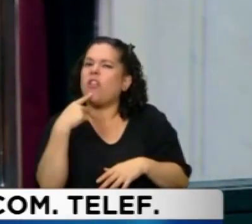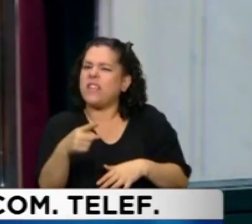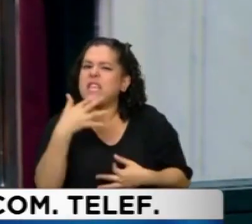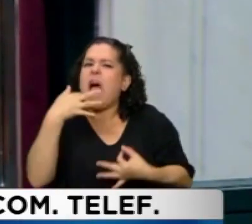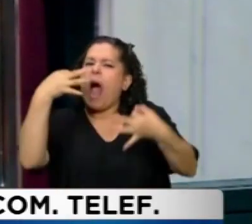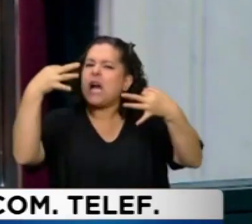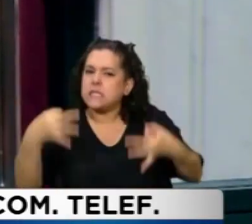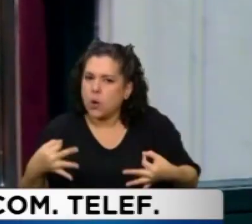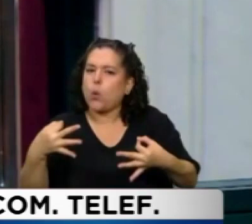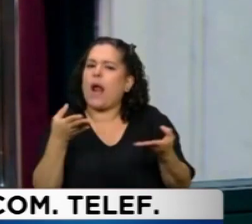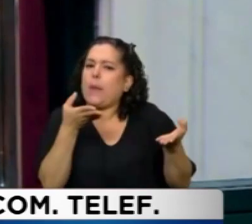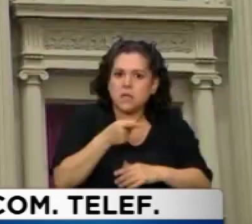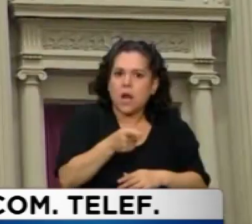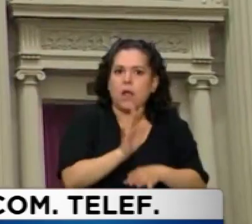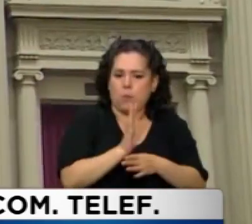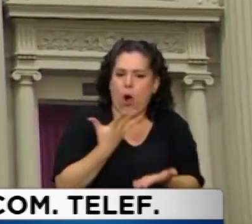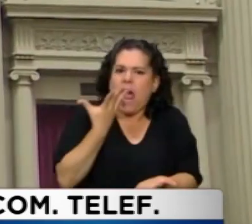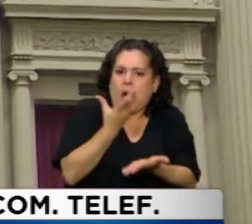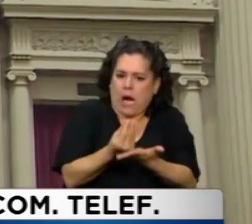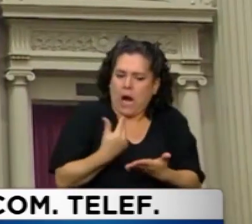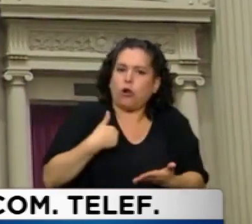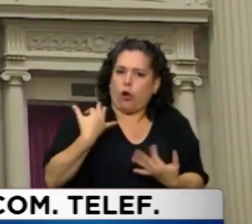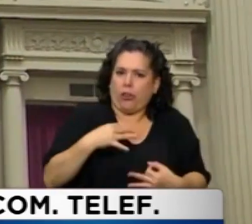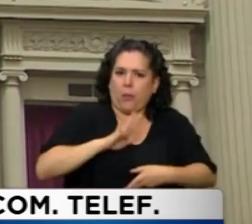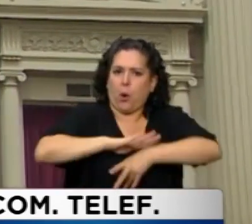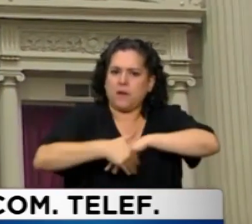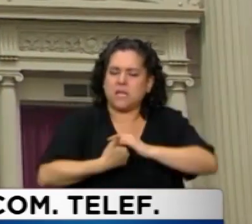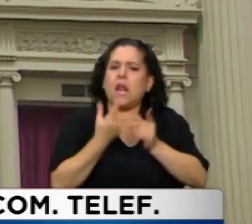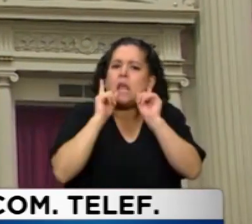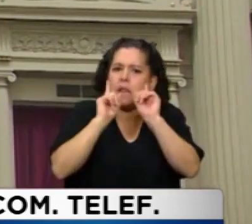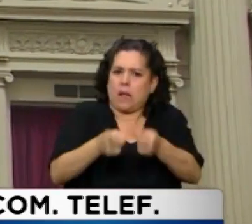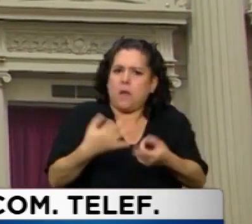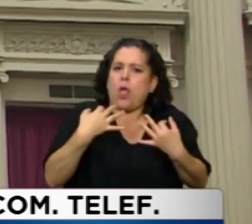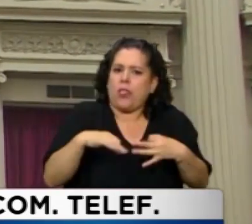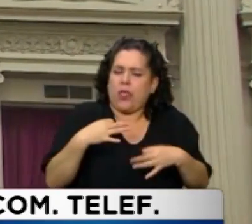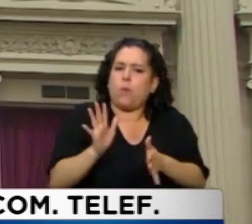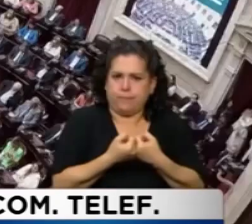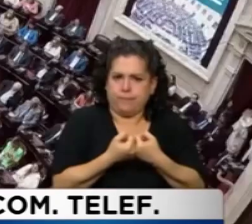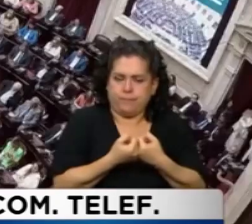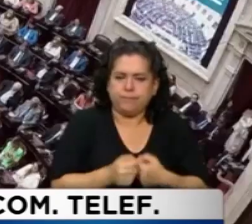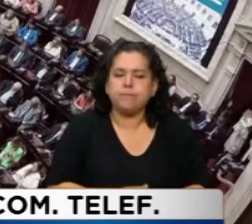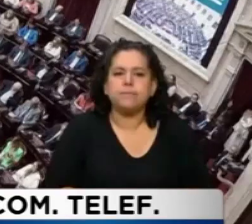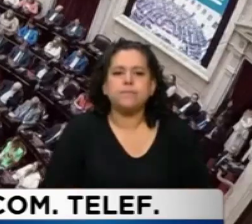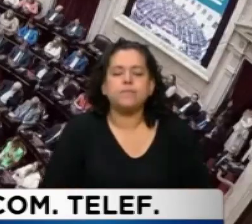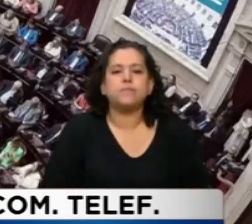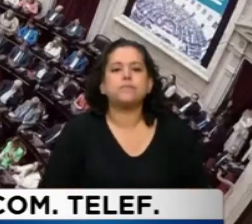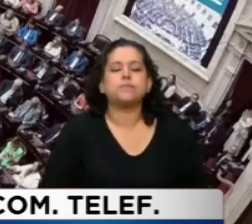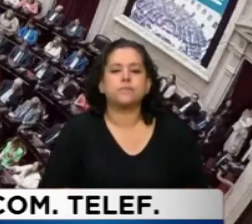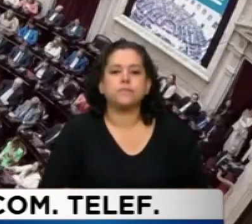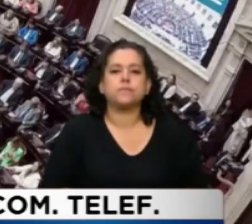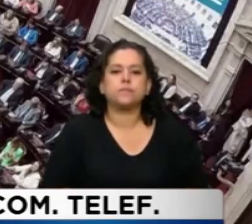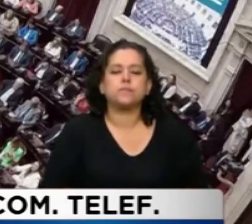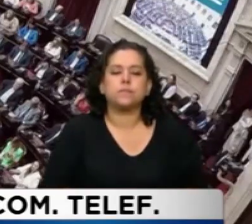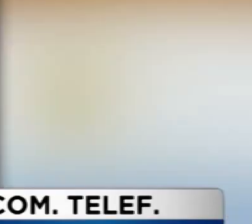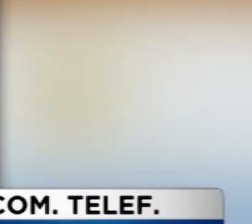económica, incluso hasta habla de la libertad de expresión. Entonces, la verdad que este paquete de leyes viene, como dijo en